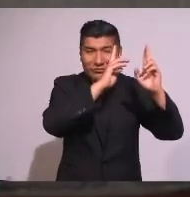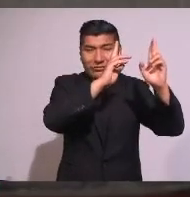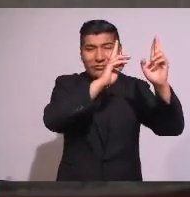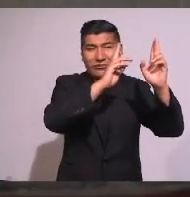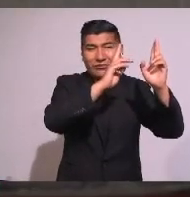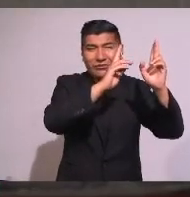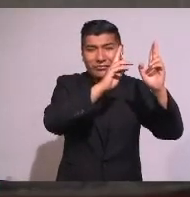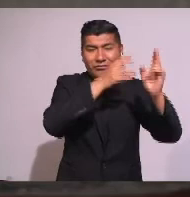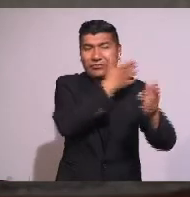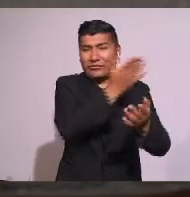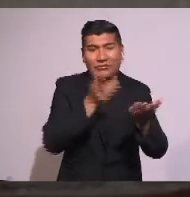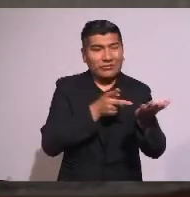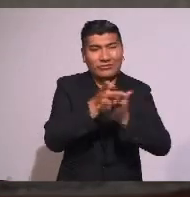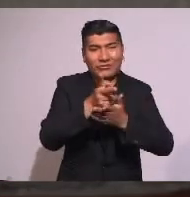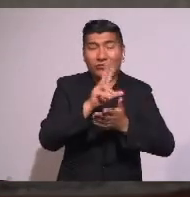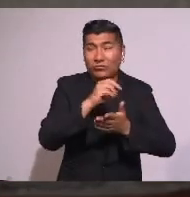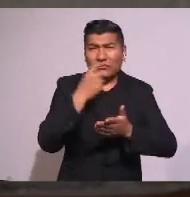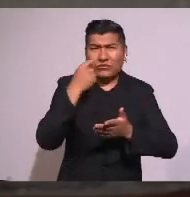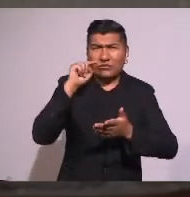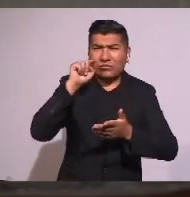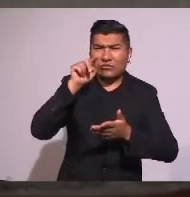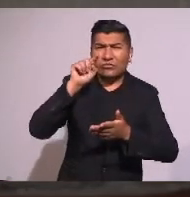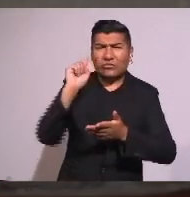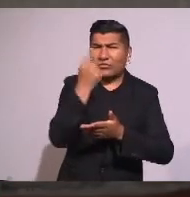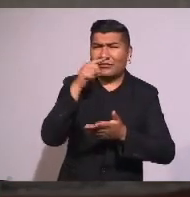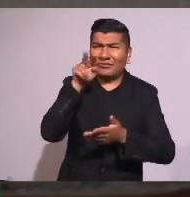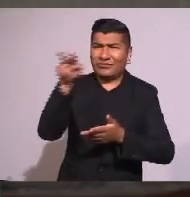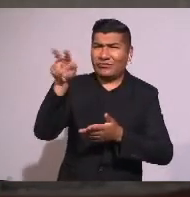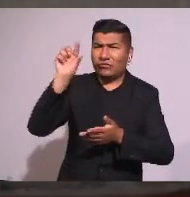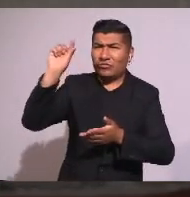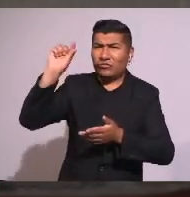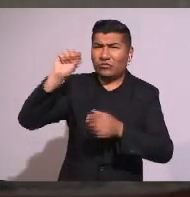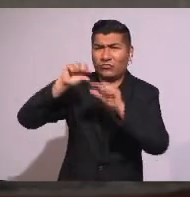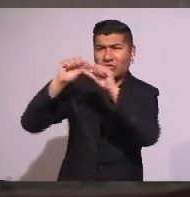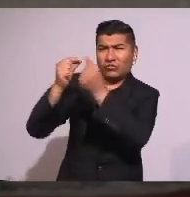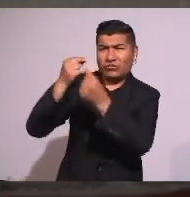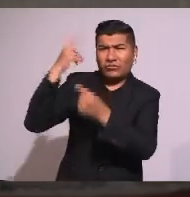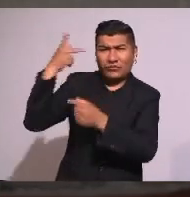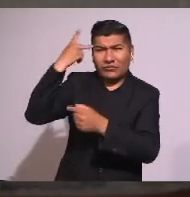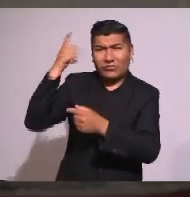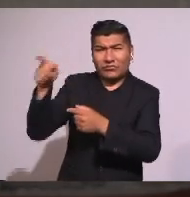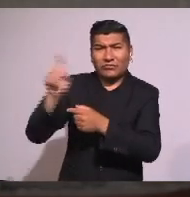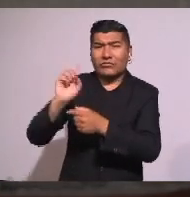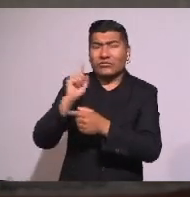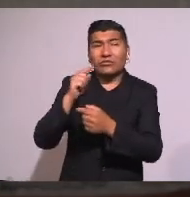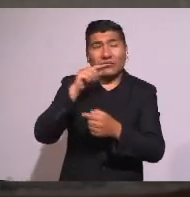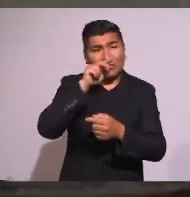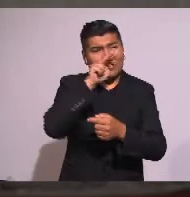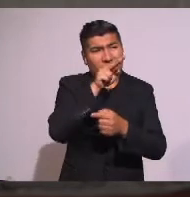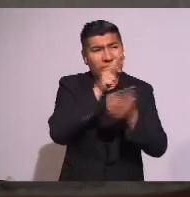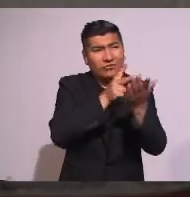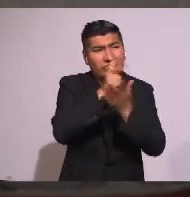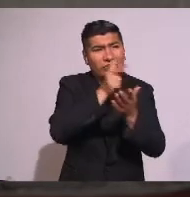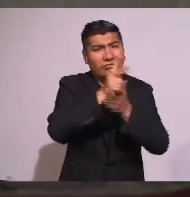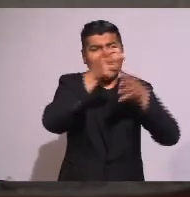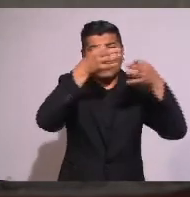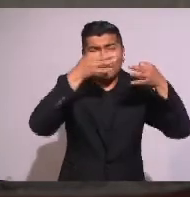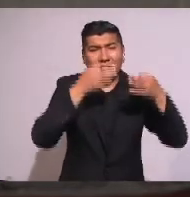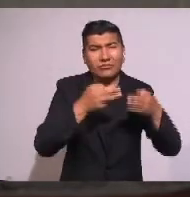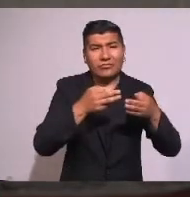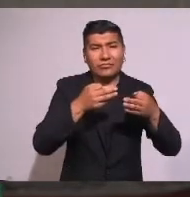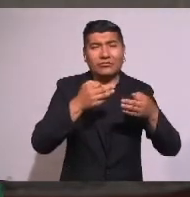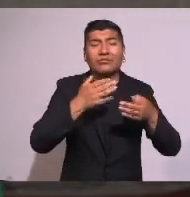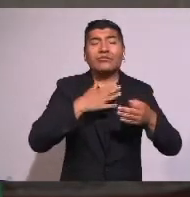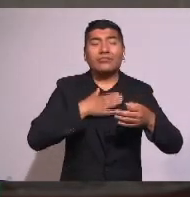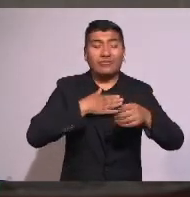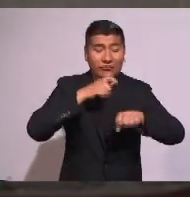real, no una mirada partidista, sino una mirada objetiva y real. En mi